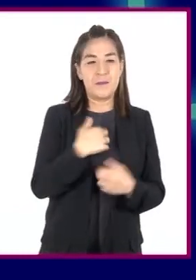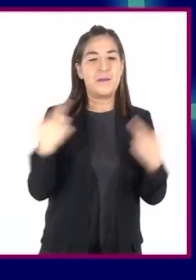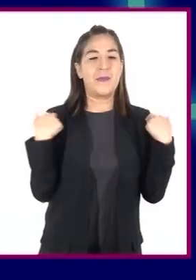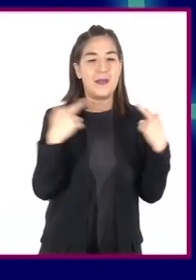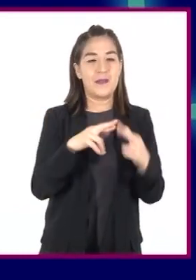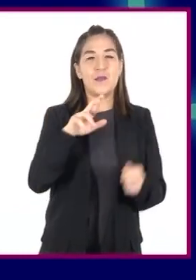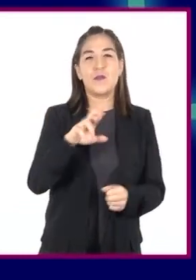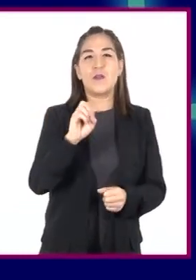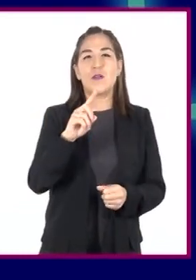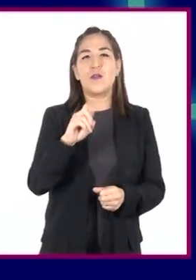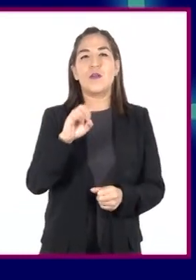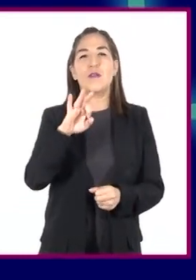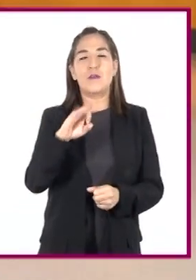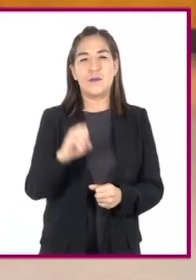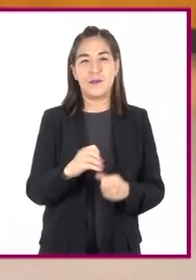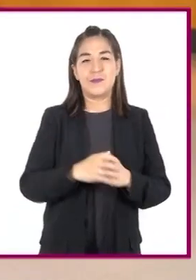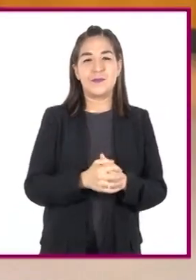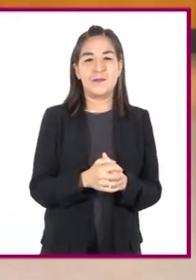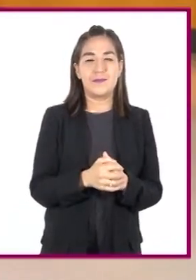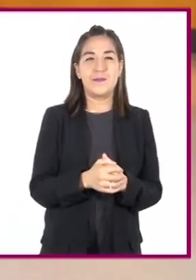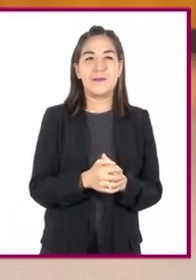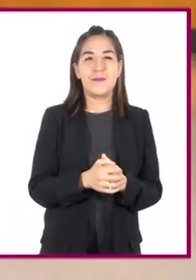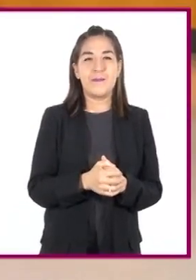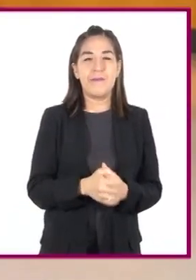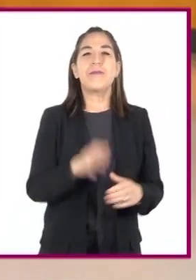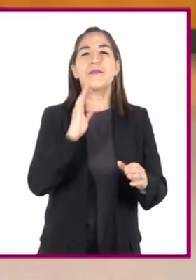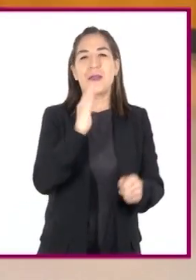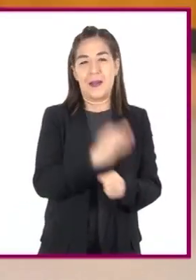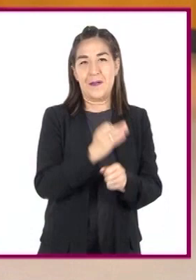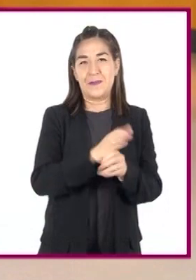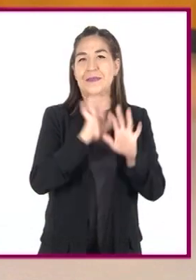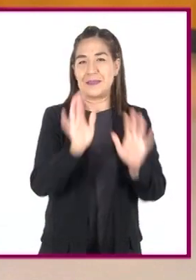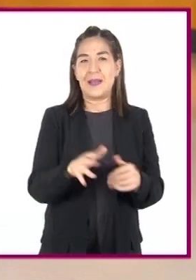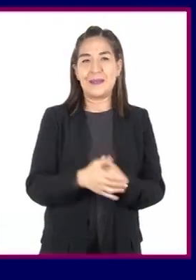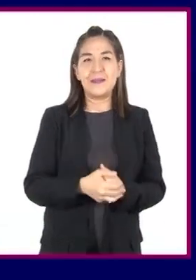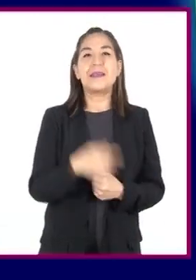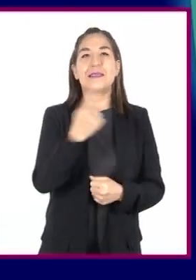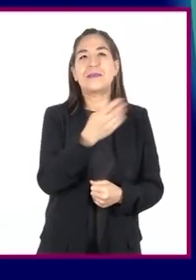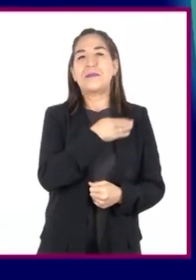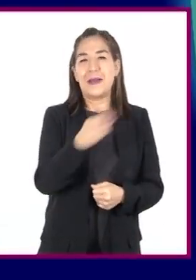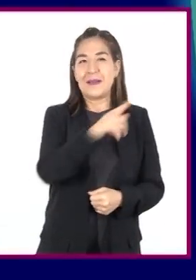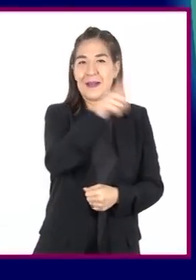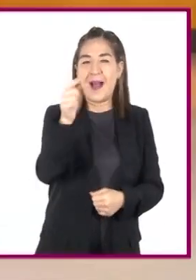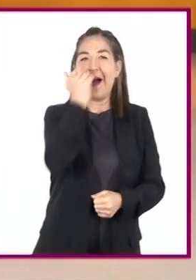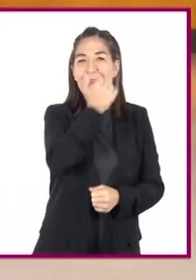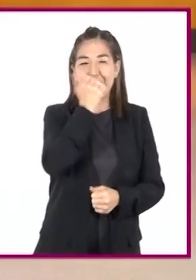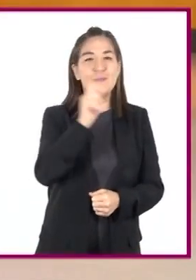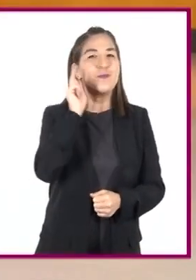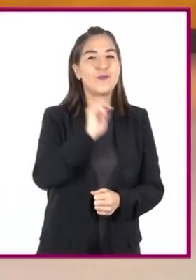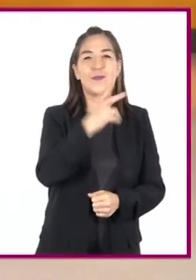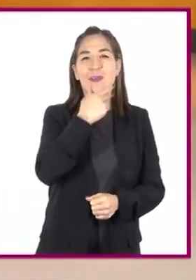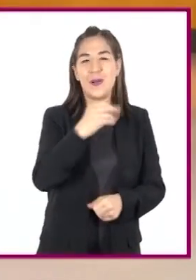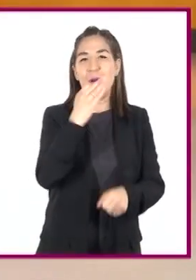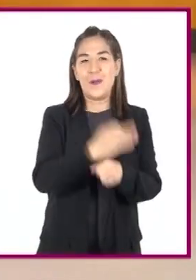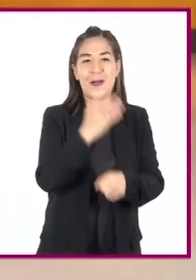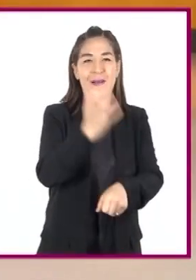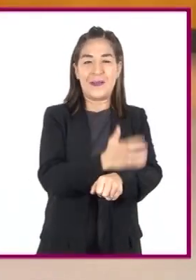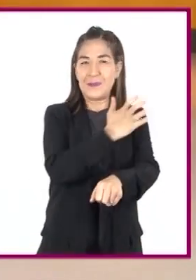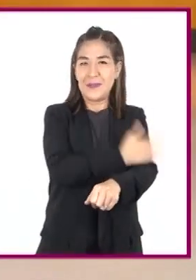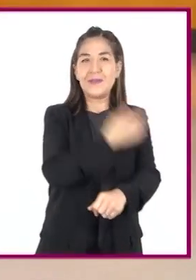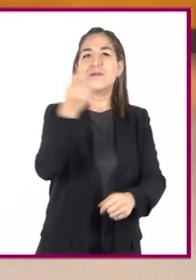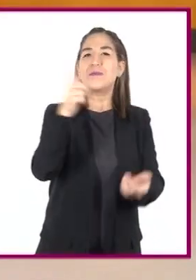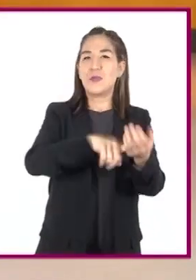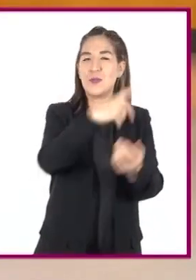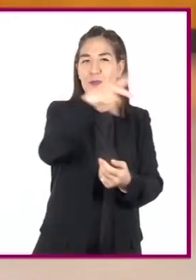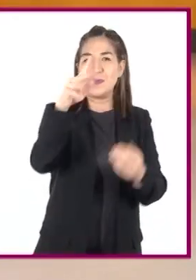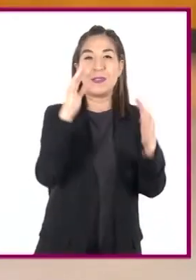profesor Rodolfo García Mejía. Ahora sí, profesor, qué bueno que nuestras alumnas y alumnos nos acompañan desde casa y así con ayuda